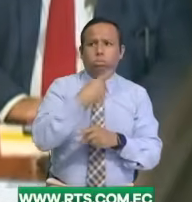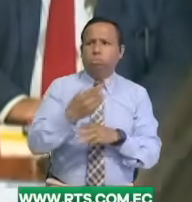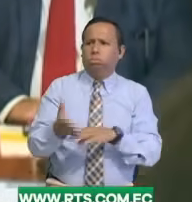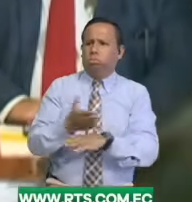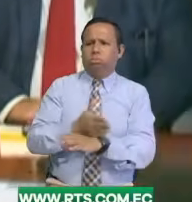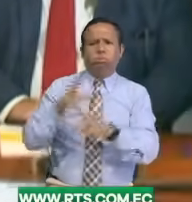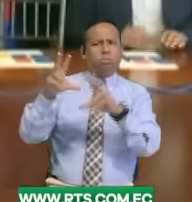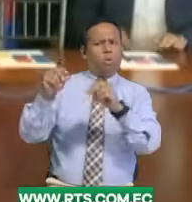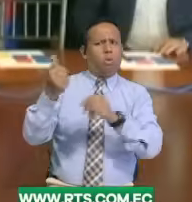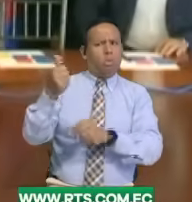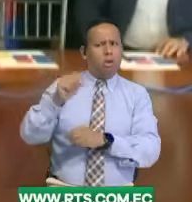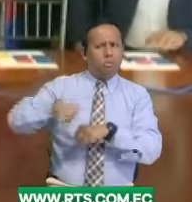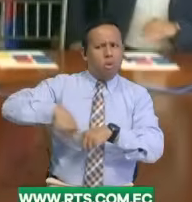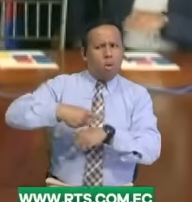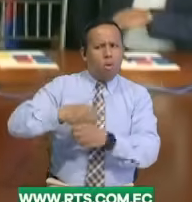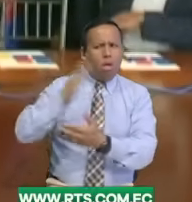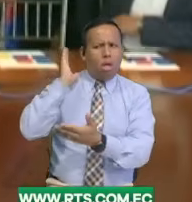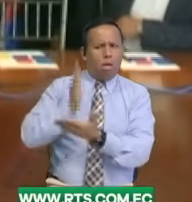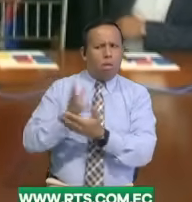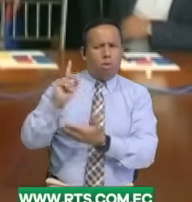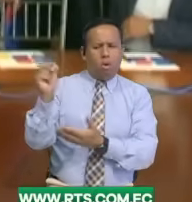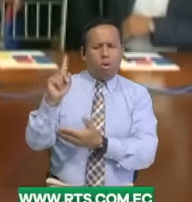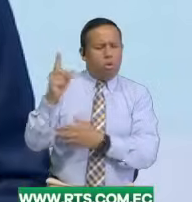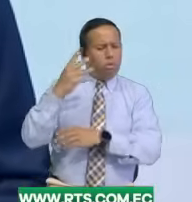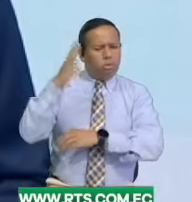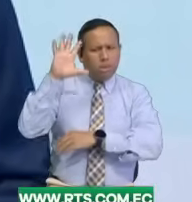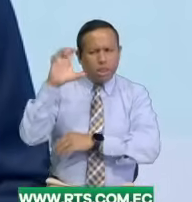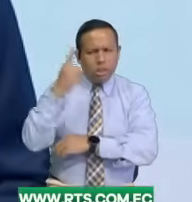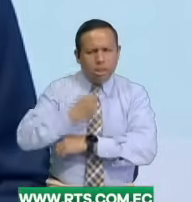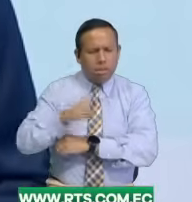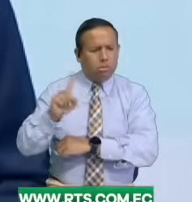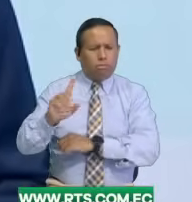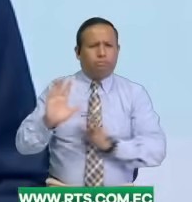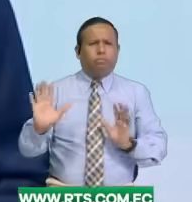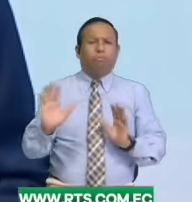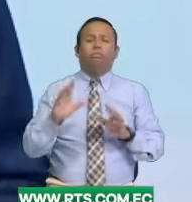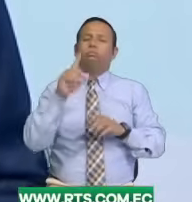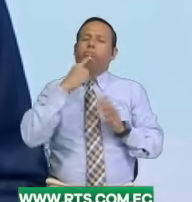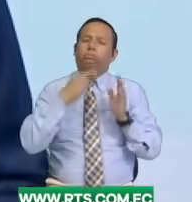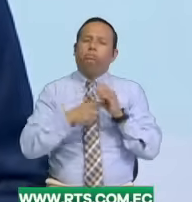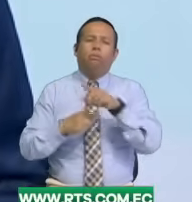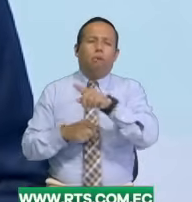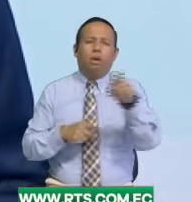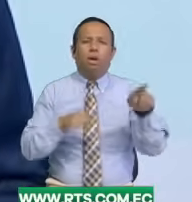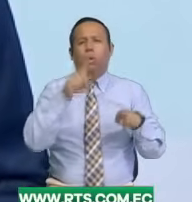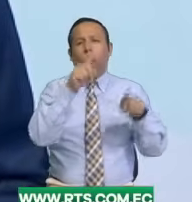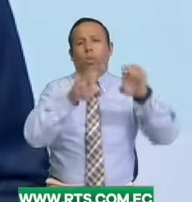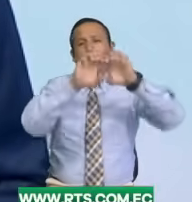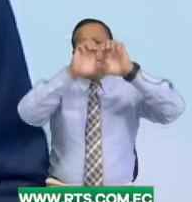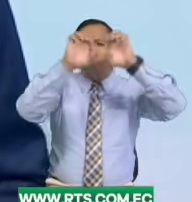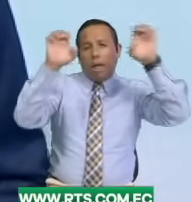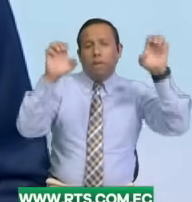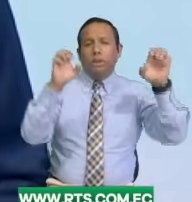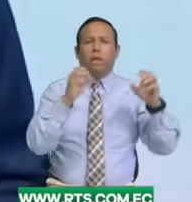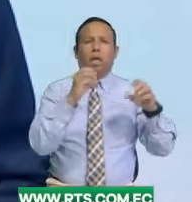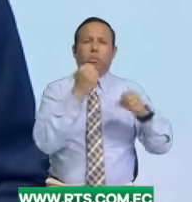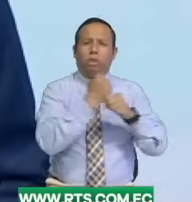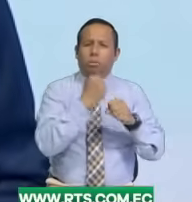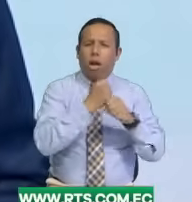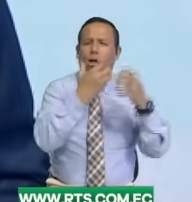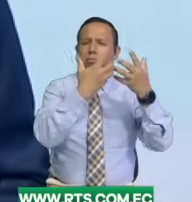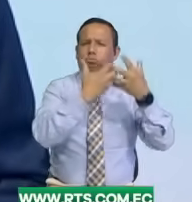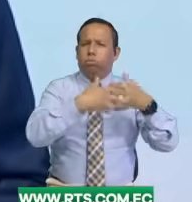por 10 horas diarias durante 15 días. De ciertos sectores industriales, quienes tienen un horario